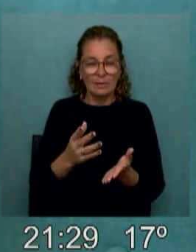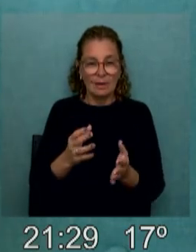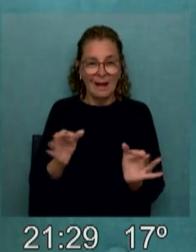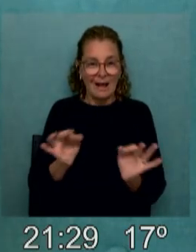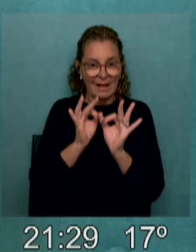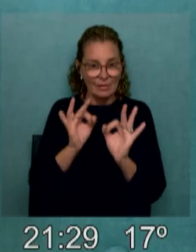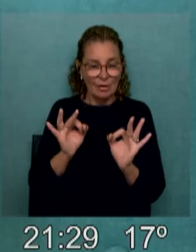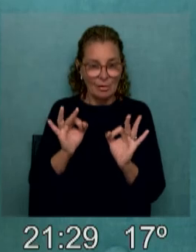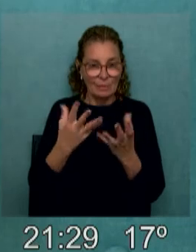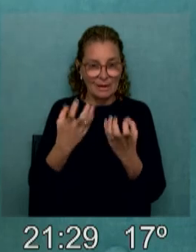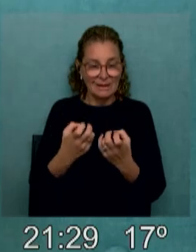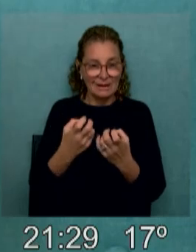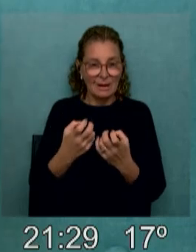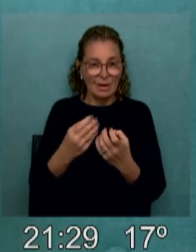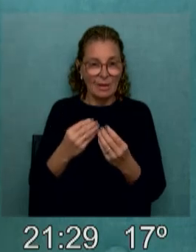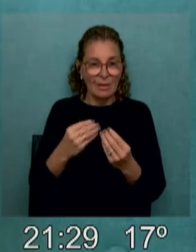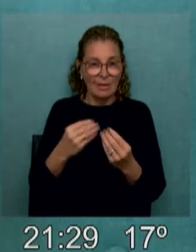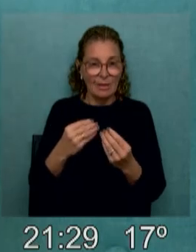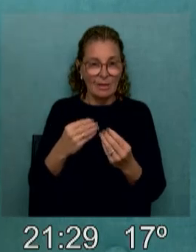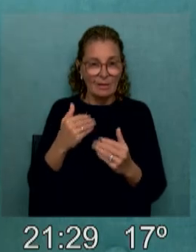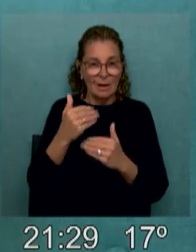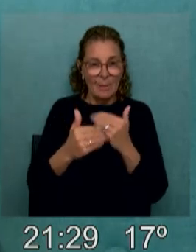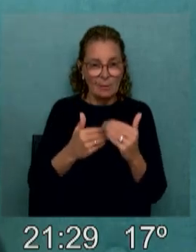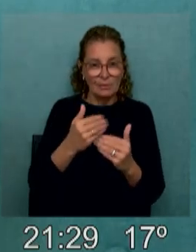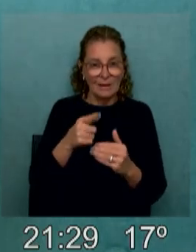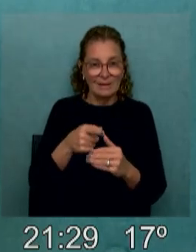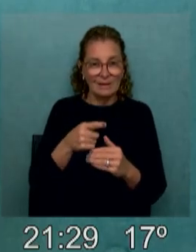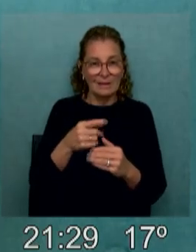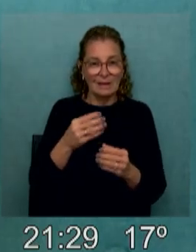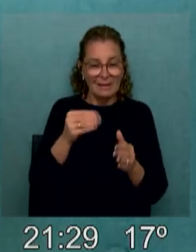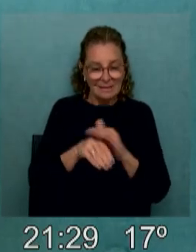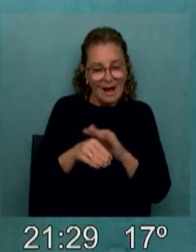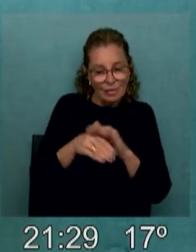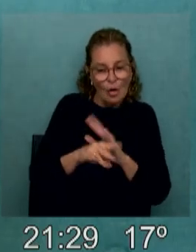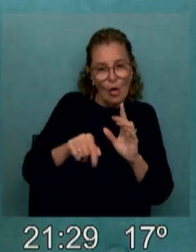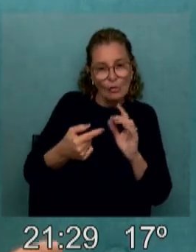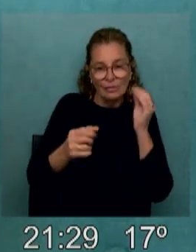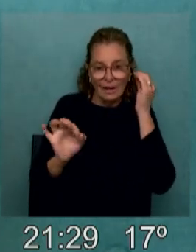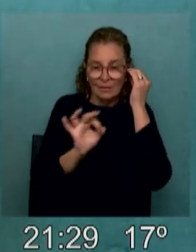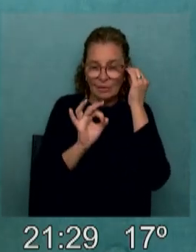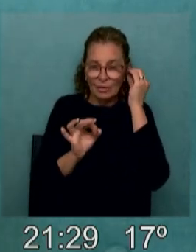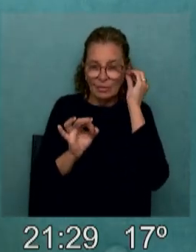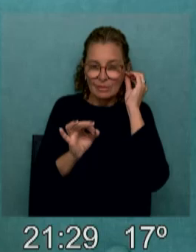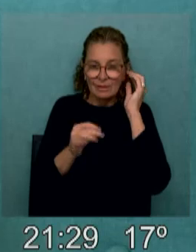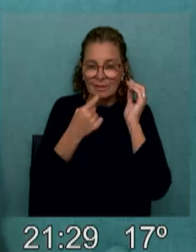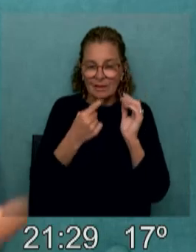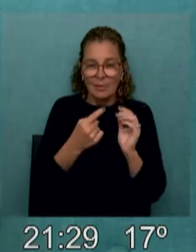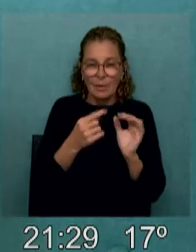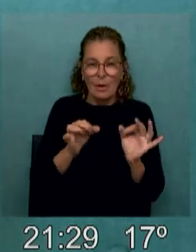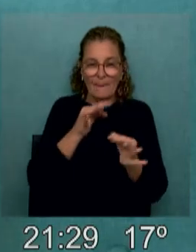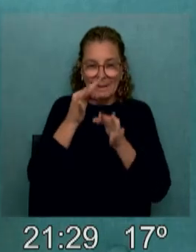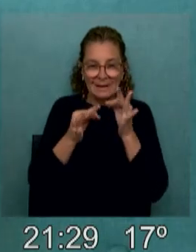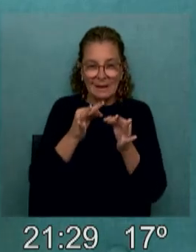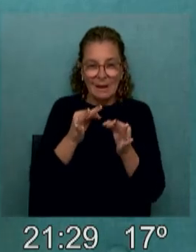que quería grabar, sino a lo que pasa en el proceso. Y ahí fueron entrando otras canciones, y completarlo implicaba